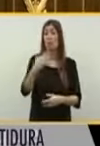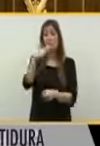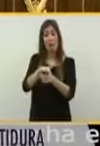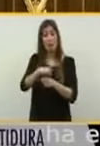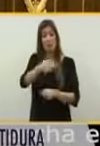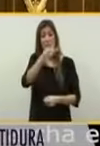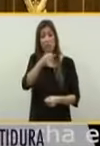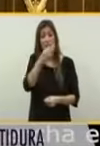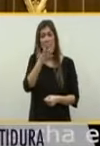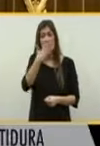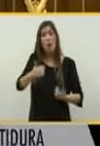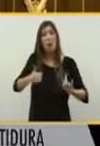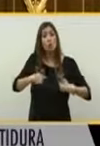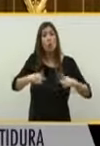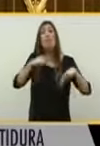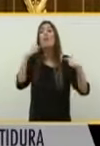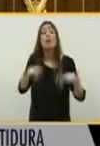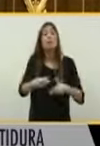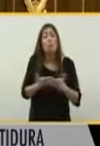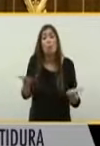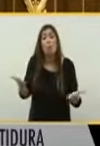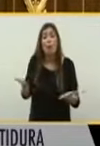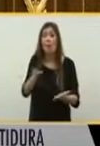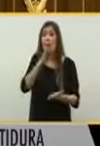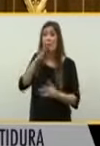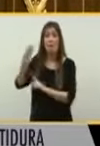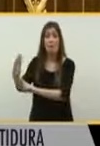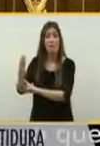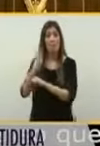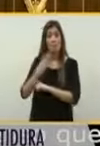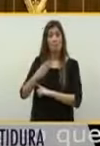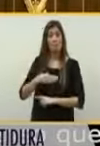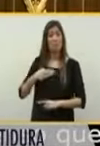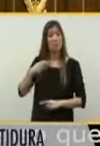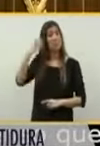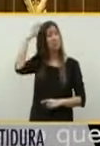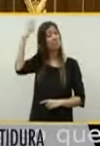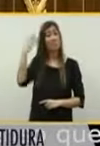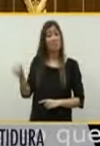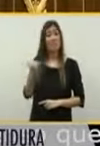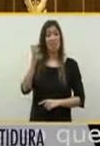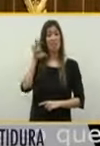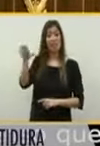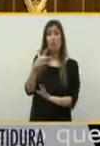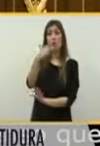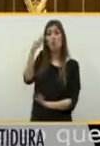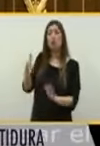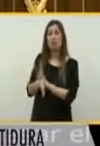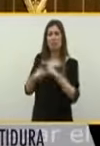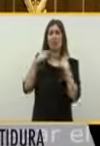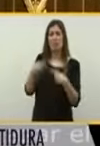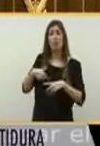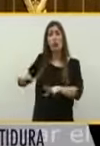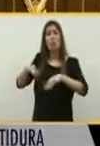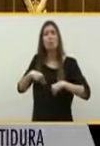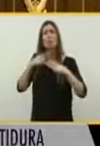único fracaso hubiera sido rechazar el ofrecimiento del jefe del Estado. Señorías, el Grupo Socialista quiere ayudar a sacar a España